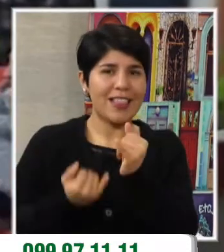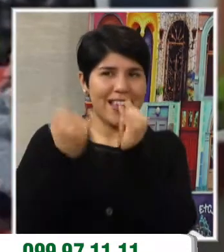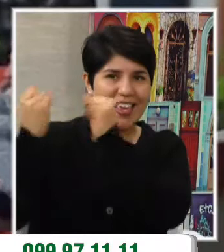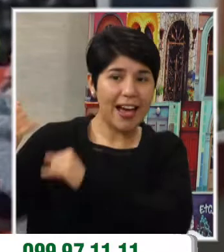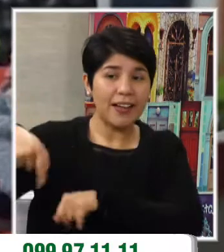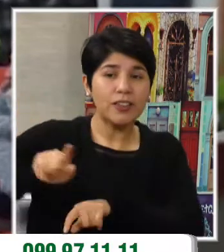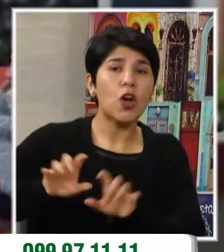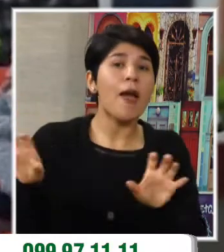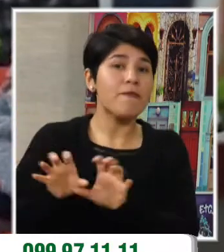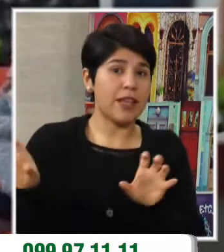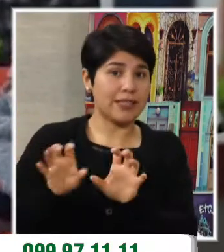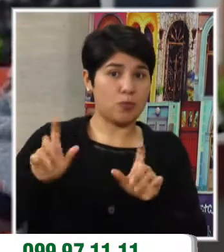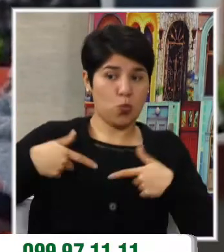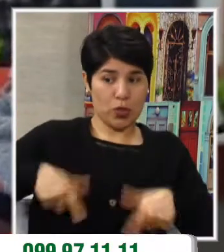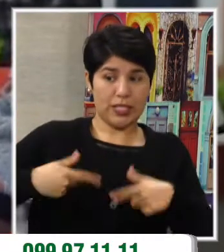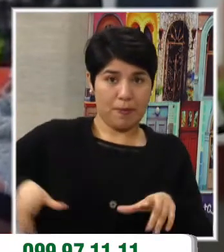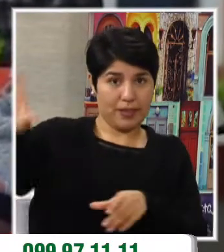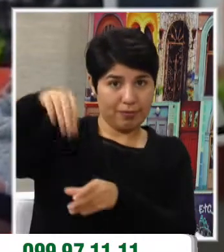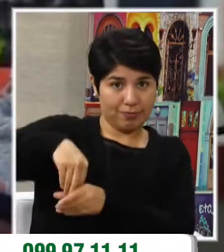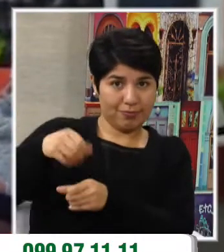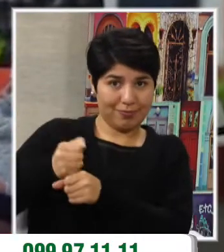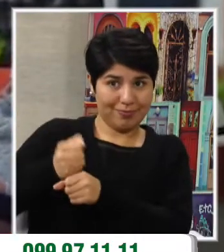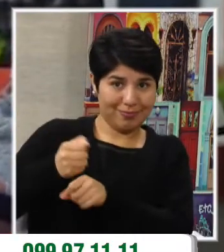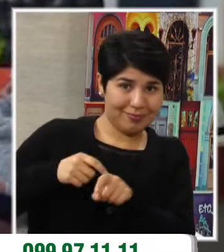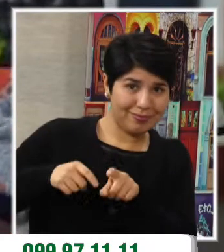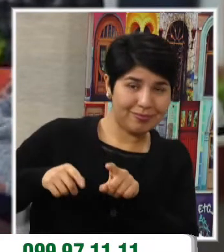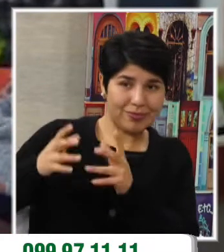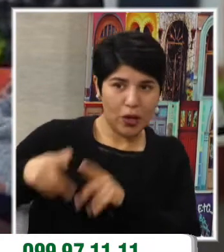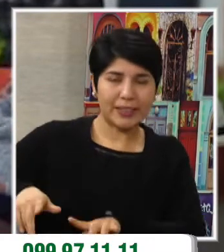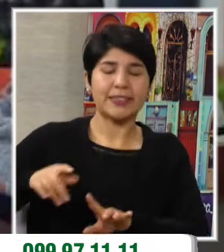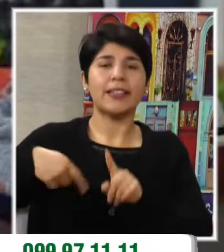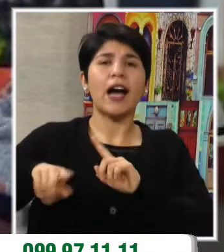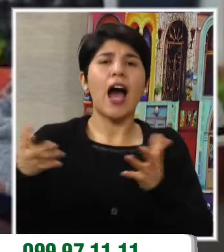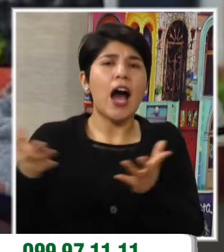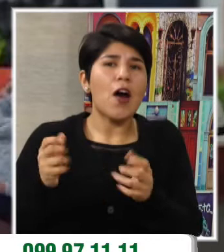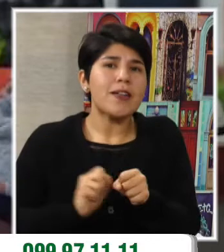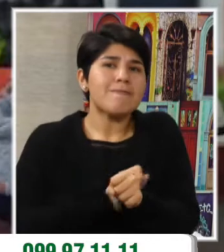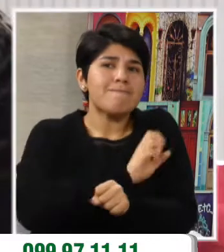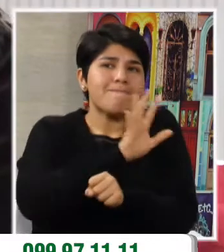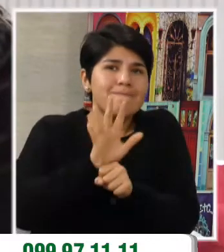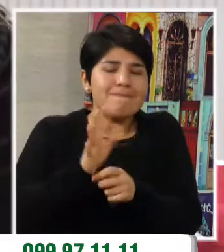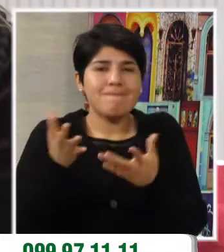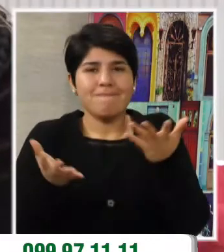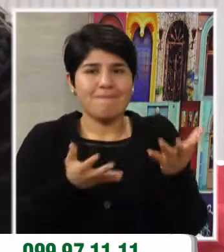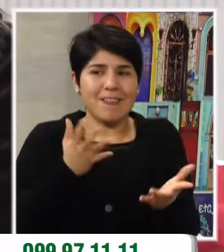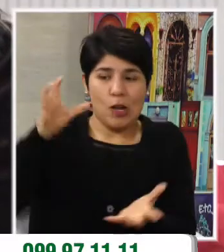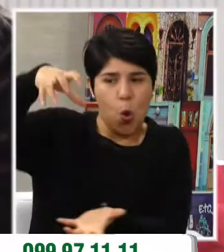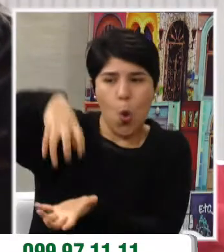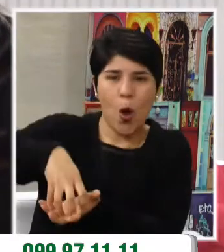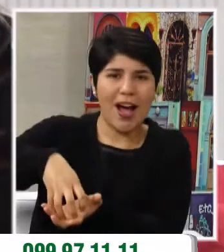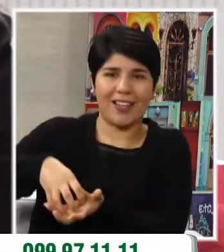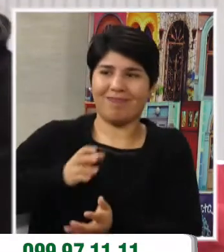municipales bueno en este momento a raíz de la pandemia no están concentrados en el espacio físico